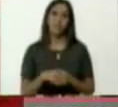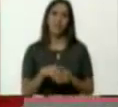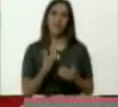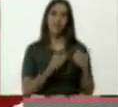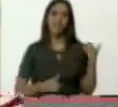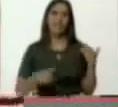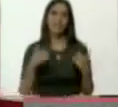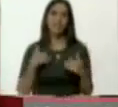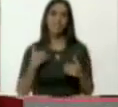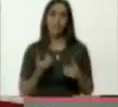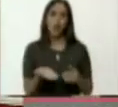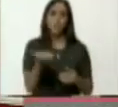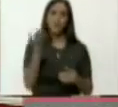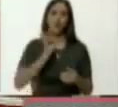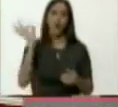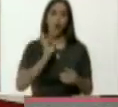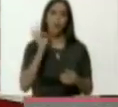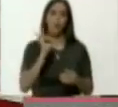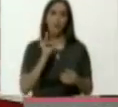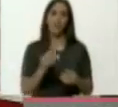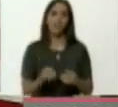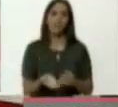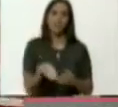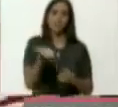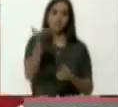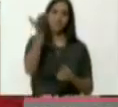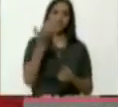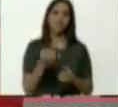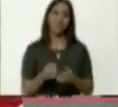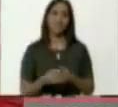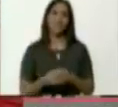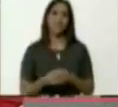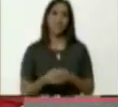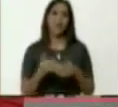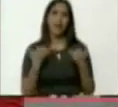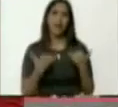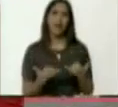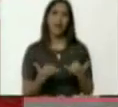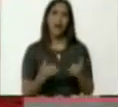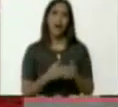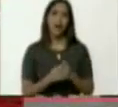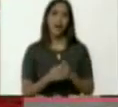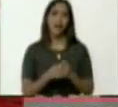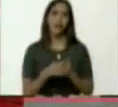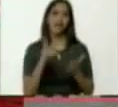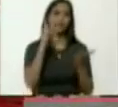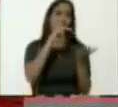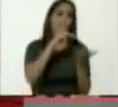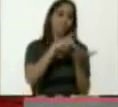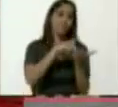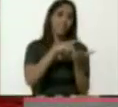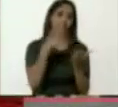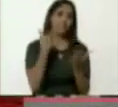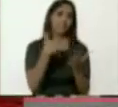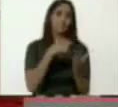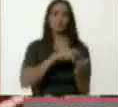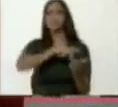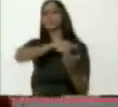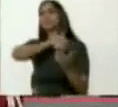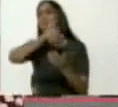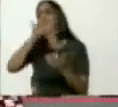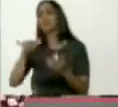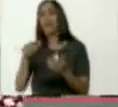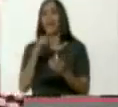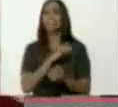aumentó los intereses cuota, de los cuotas. ¿Y se ahora? Están devolviendo ahorita para Chile. ¿Verdad? Y